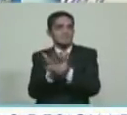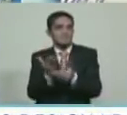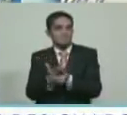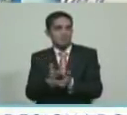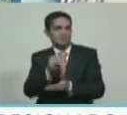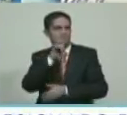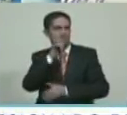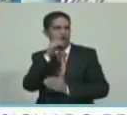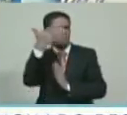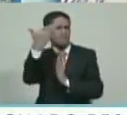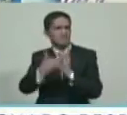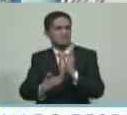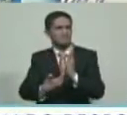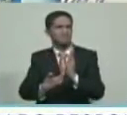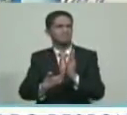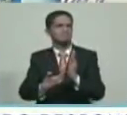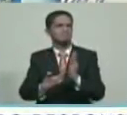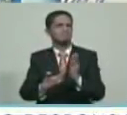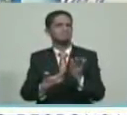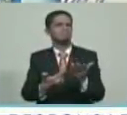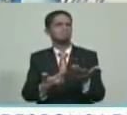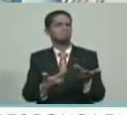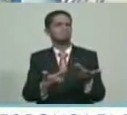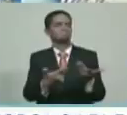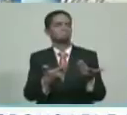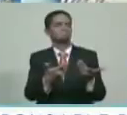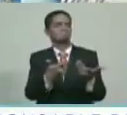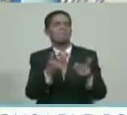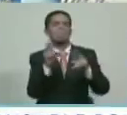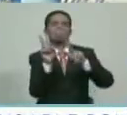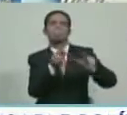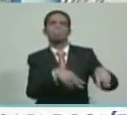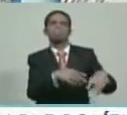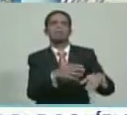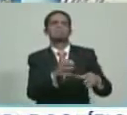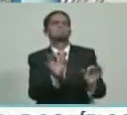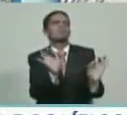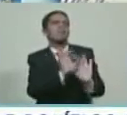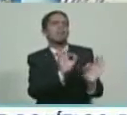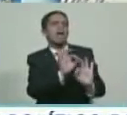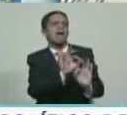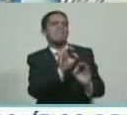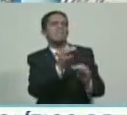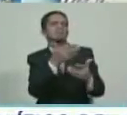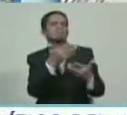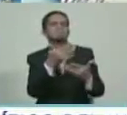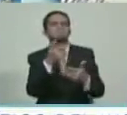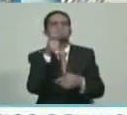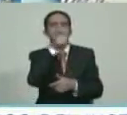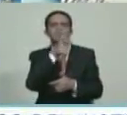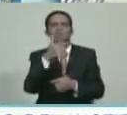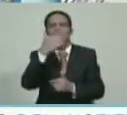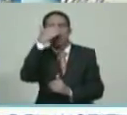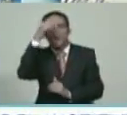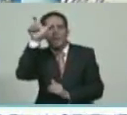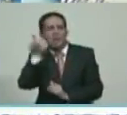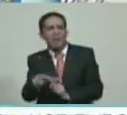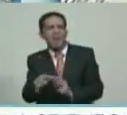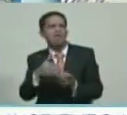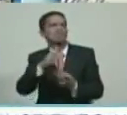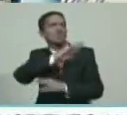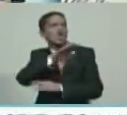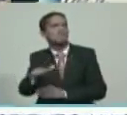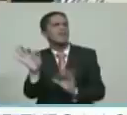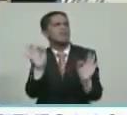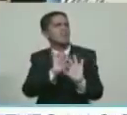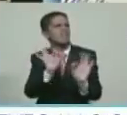cuentas, eran más los casos de sobreseimientos a narcotraficantes y a traficantes de drogas que condena. Pues